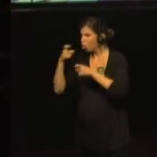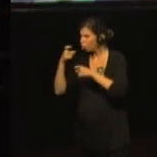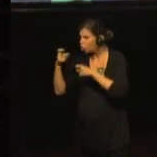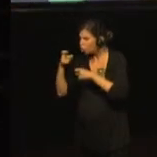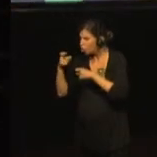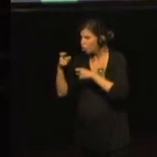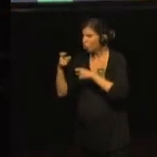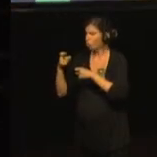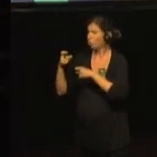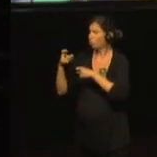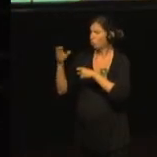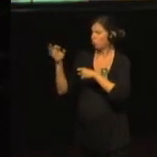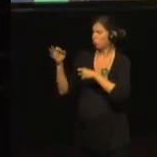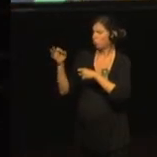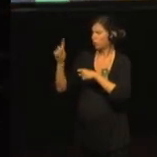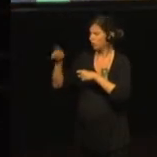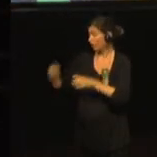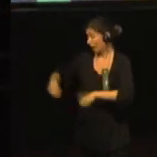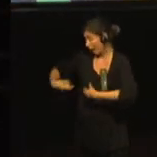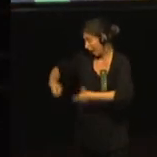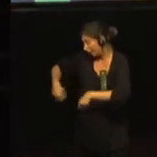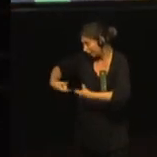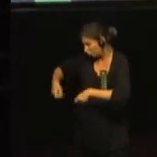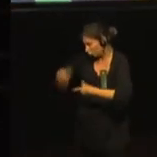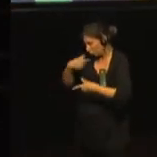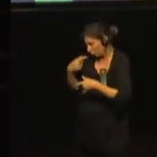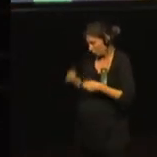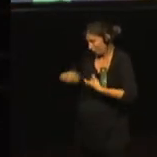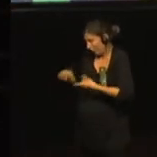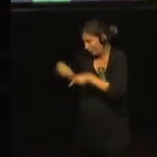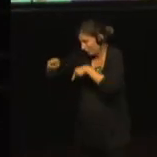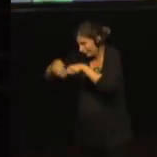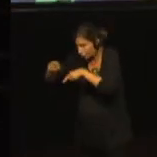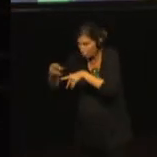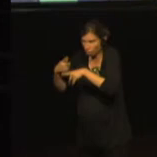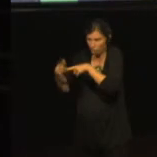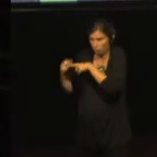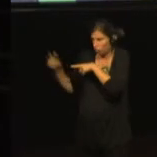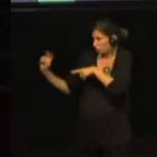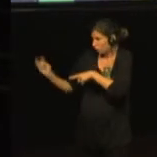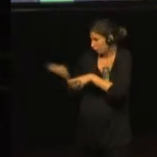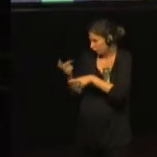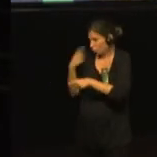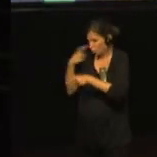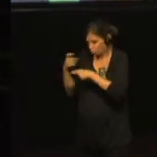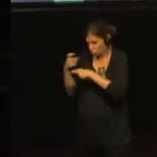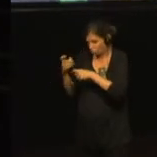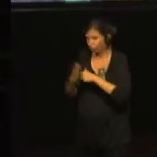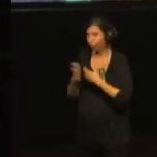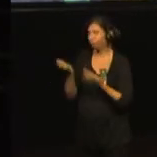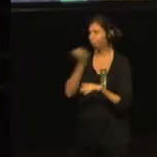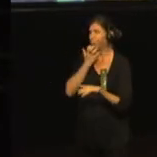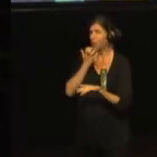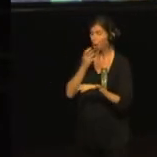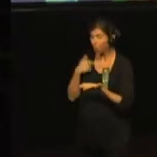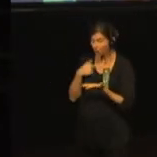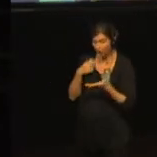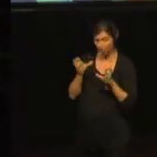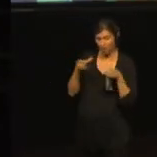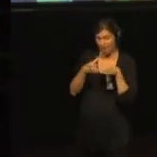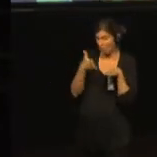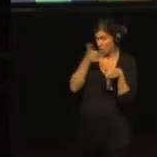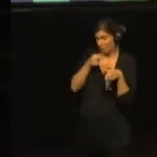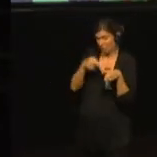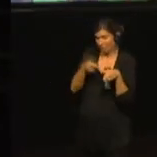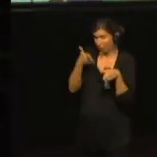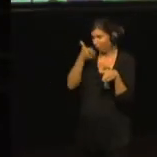los gastos que teníamos. Y, por lo tanto, si alguien no iba a la reunión, era muy importante tomar todos